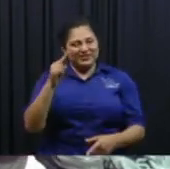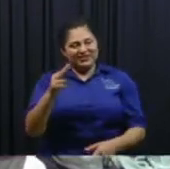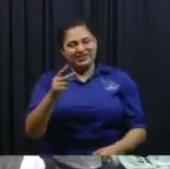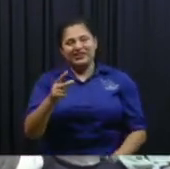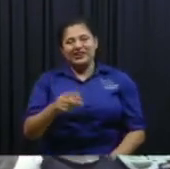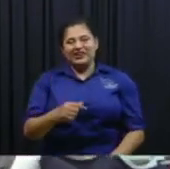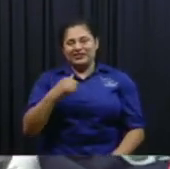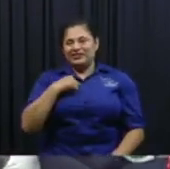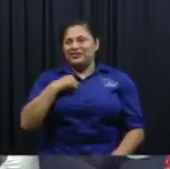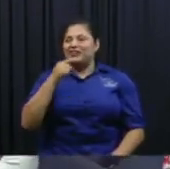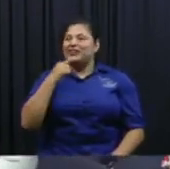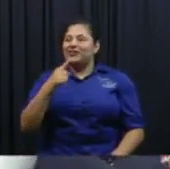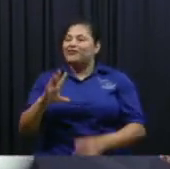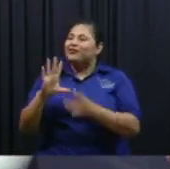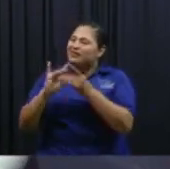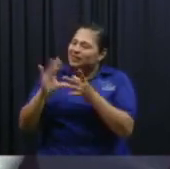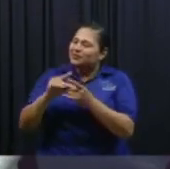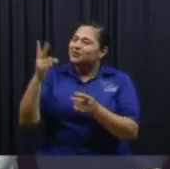igual